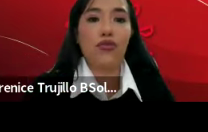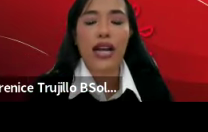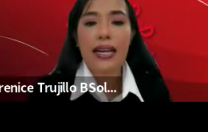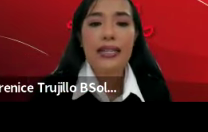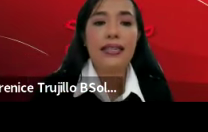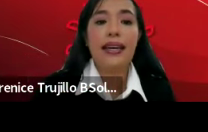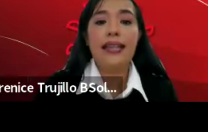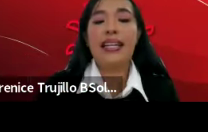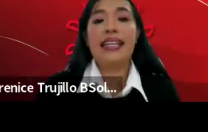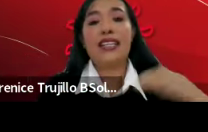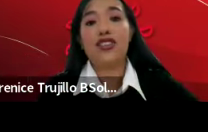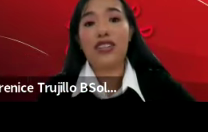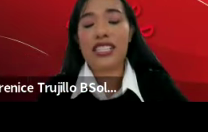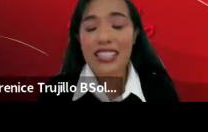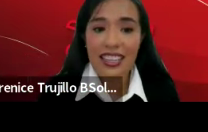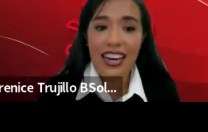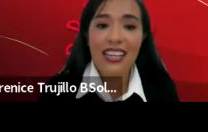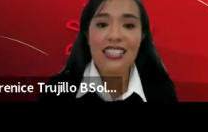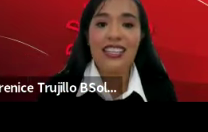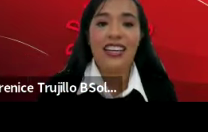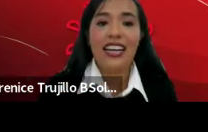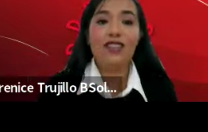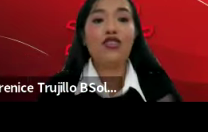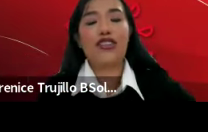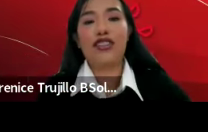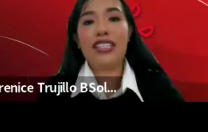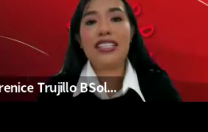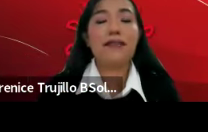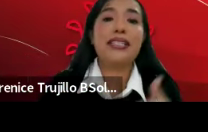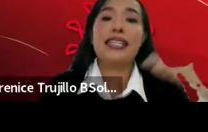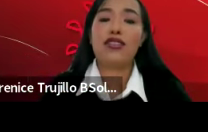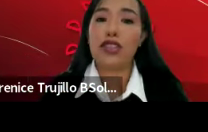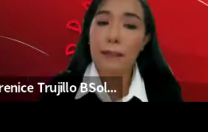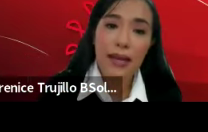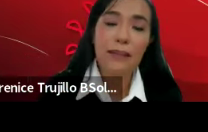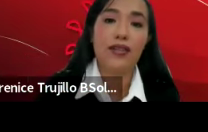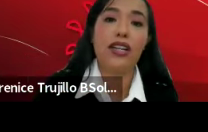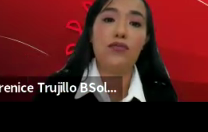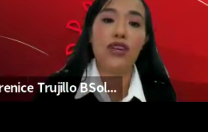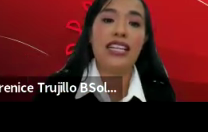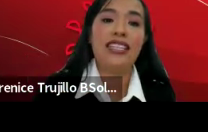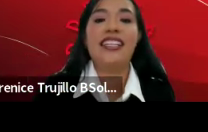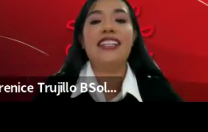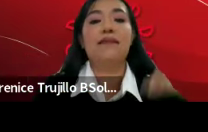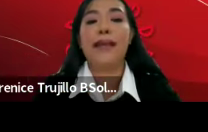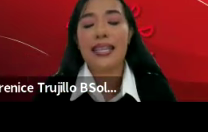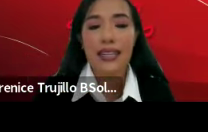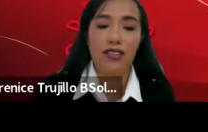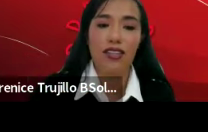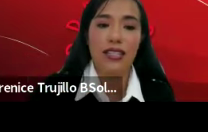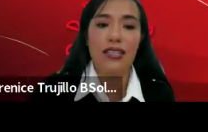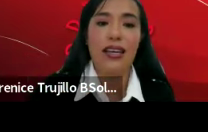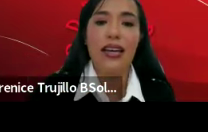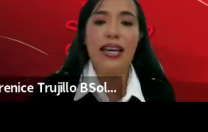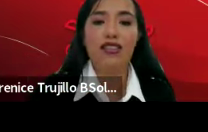clientes son morales, tienen accionistas detrás. Esos accionistas hay veces que son también personas morales y tienen